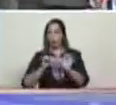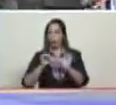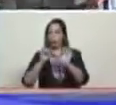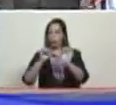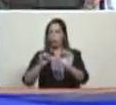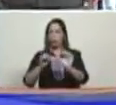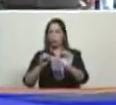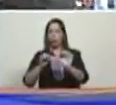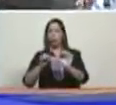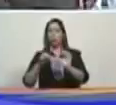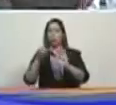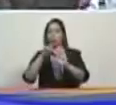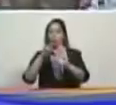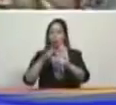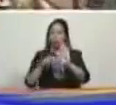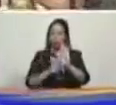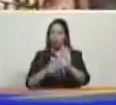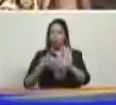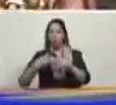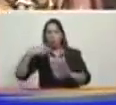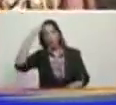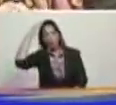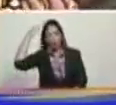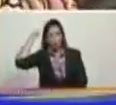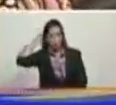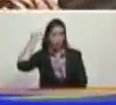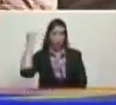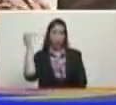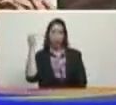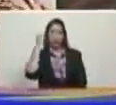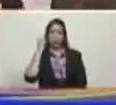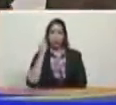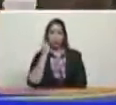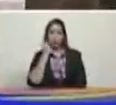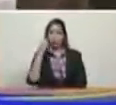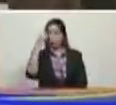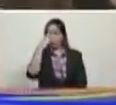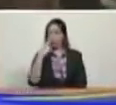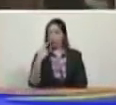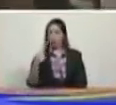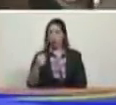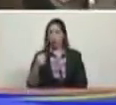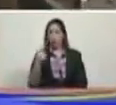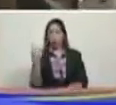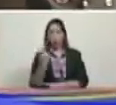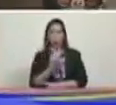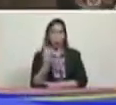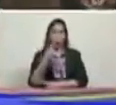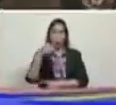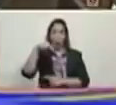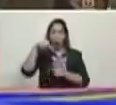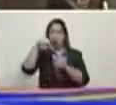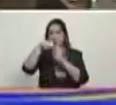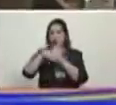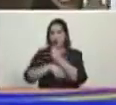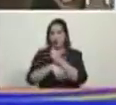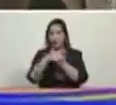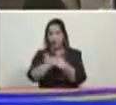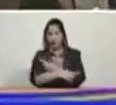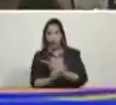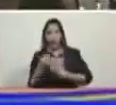Miranda, Antonio José de Sucre, Ezequiel Zamora. Esas son nuestras raíces nacionalistas,